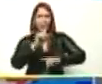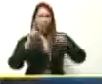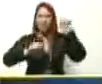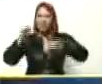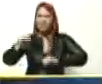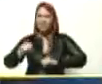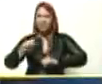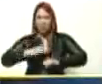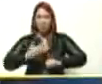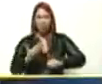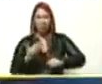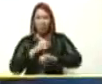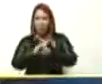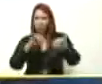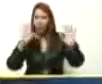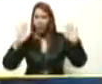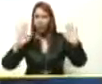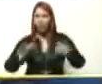¿podemos llegar a la final?